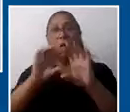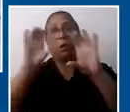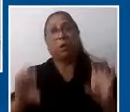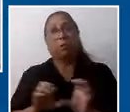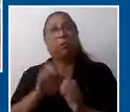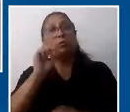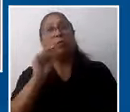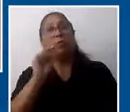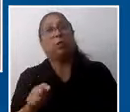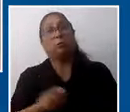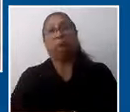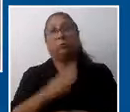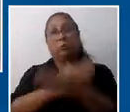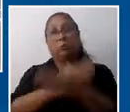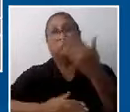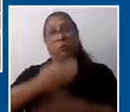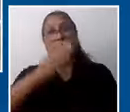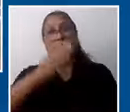el certificado de discapacidad.